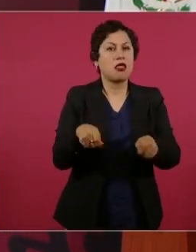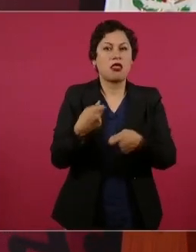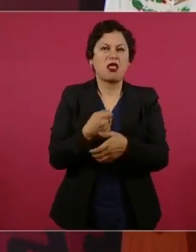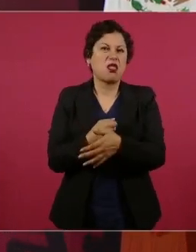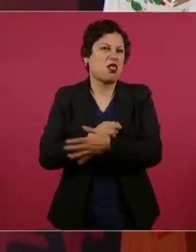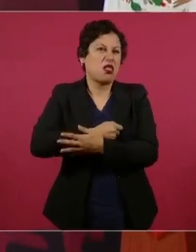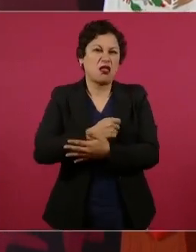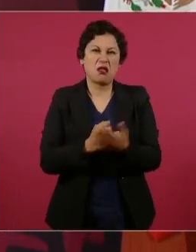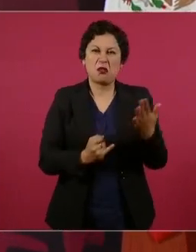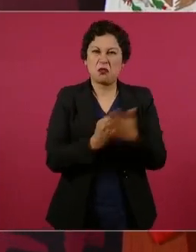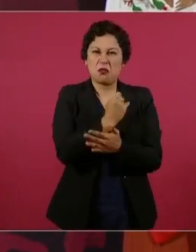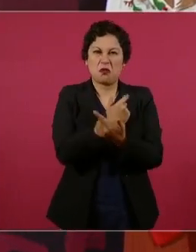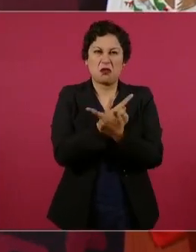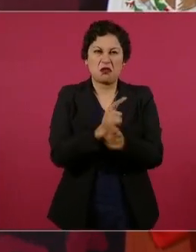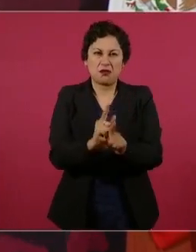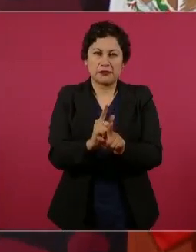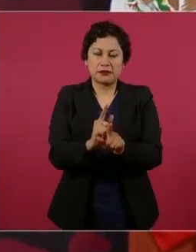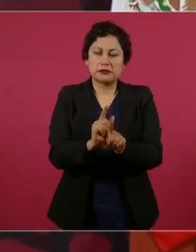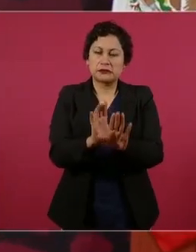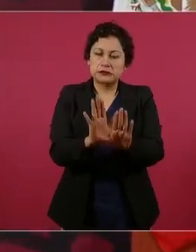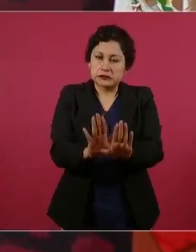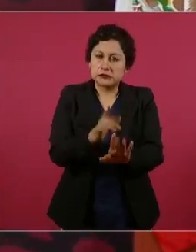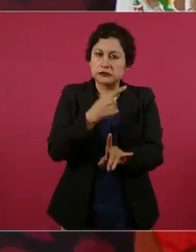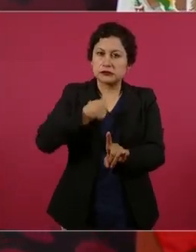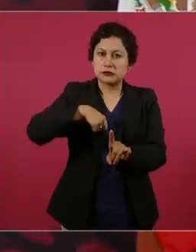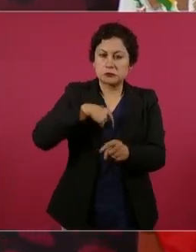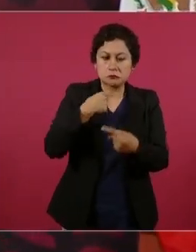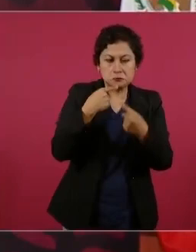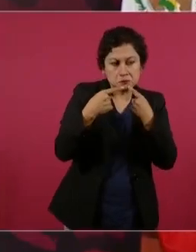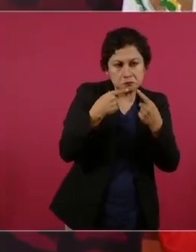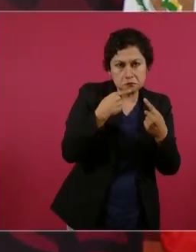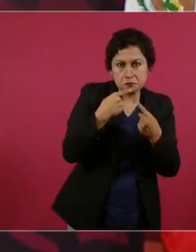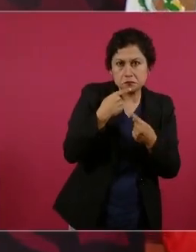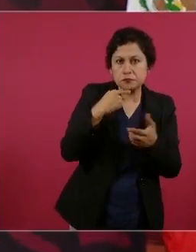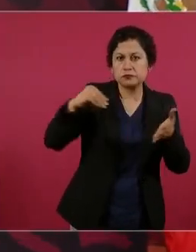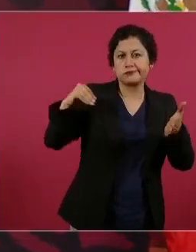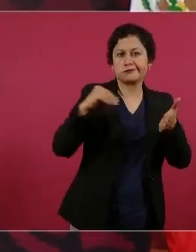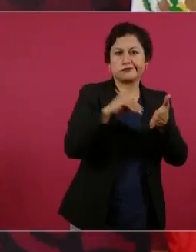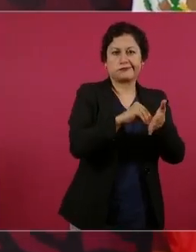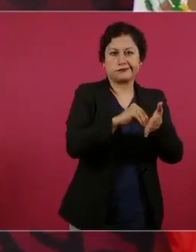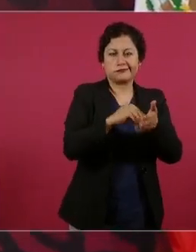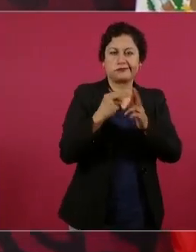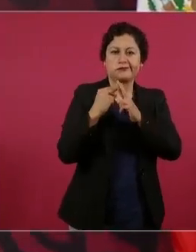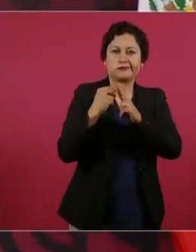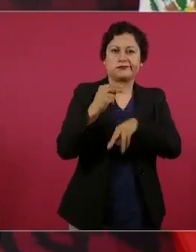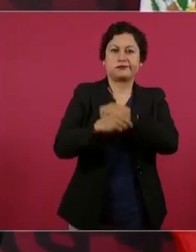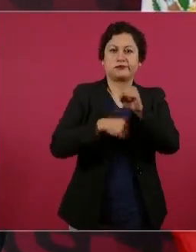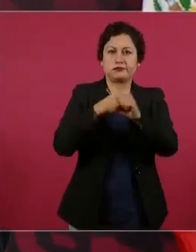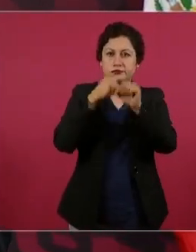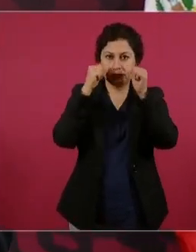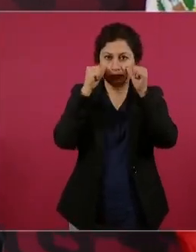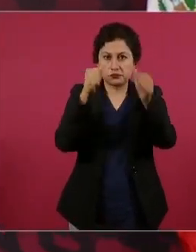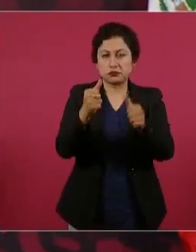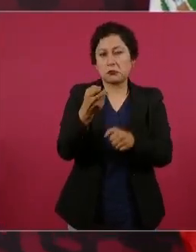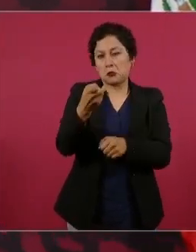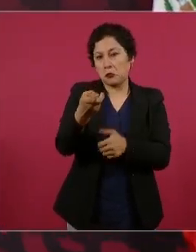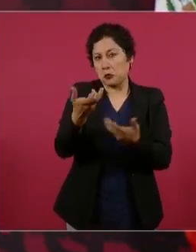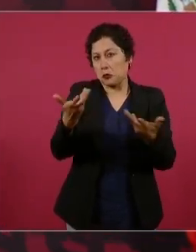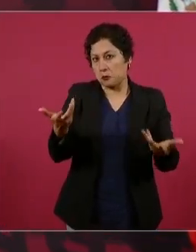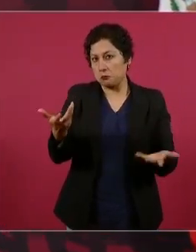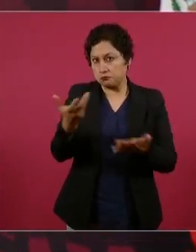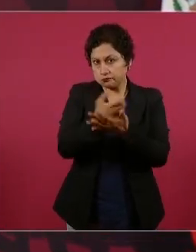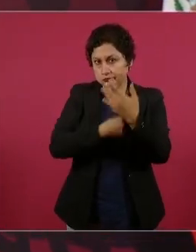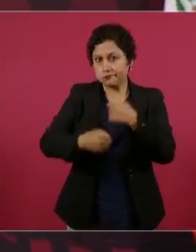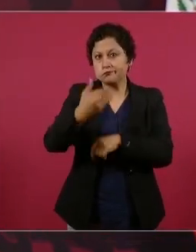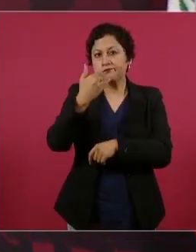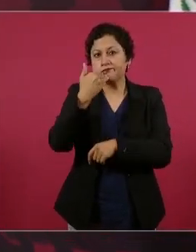Entonces, sí se logró eso, es un avance de trabajadores transitorios